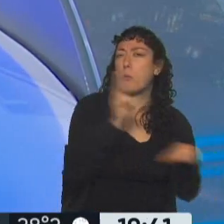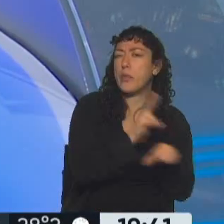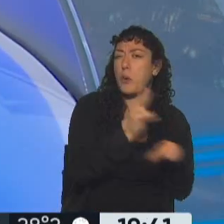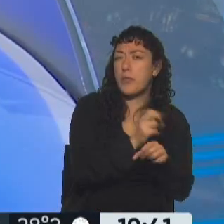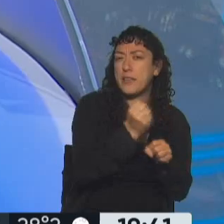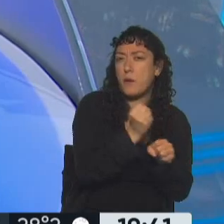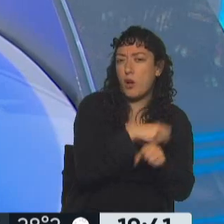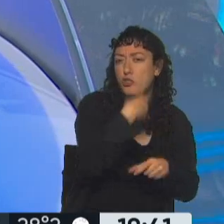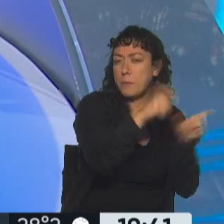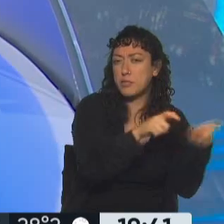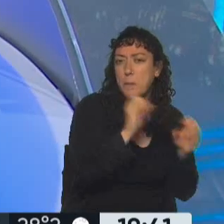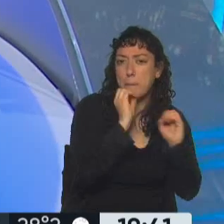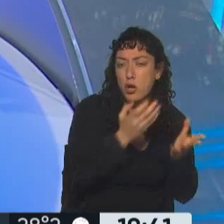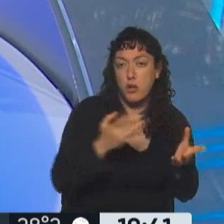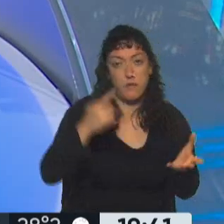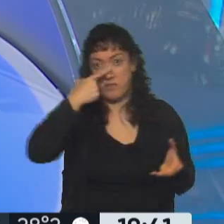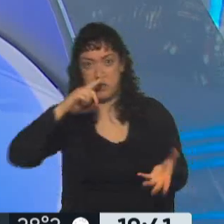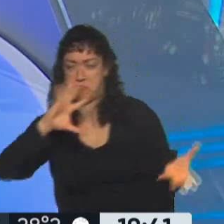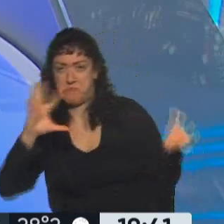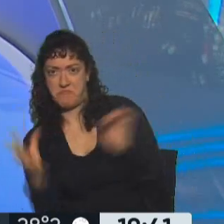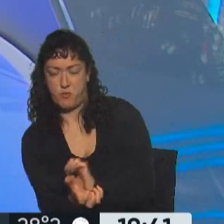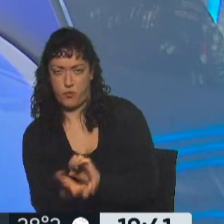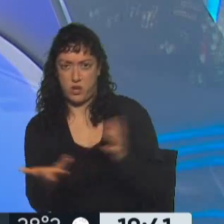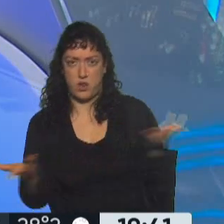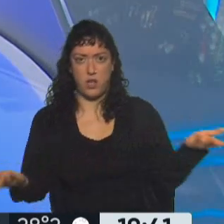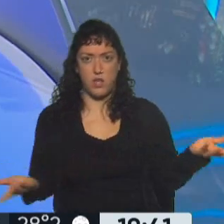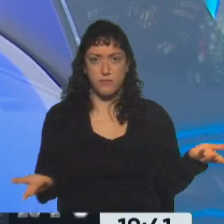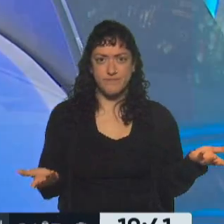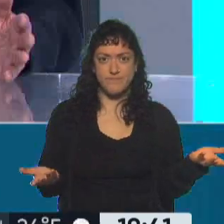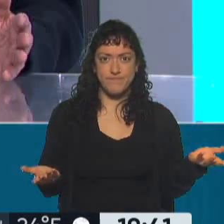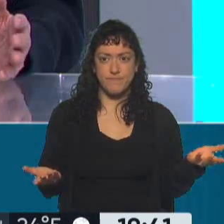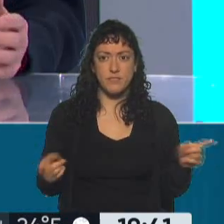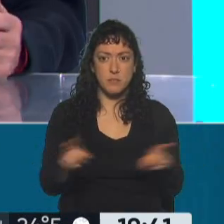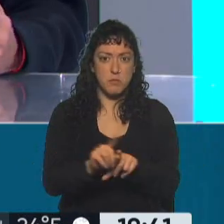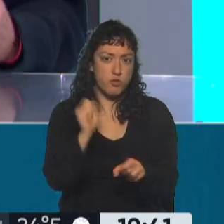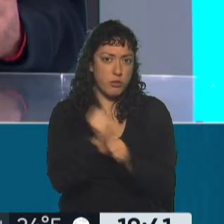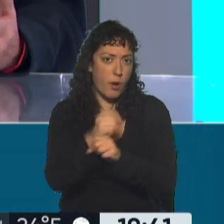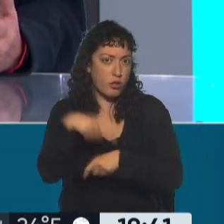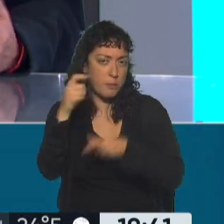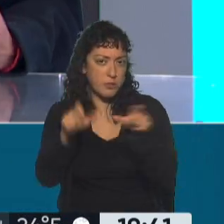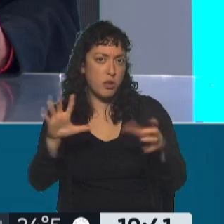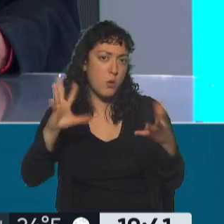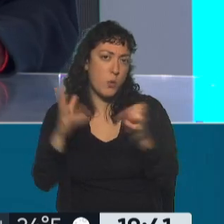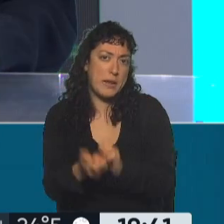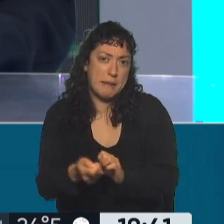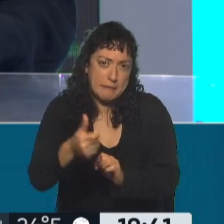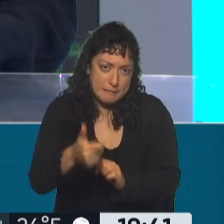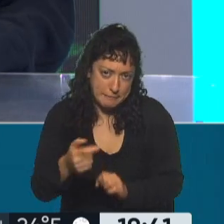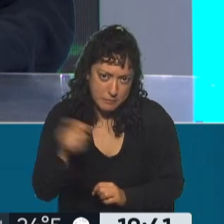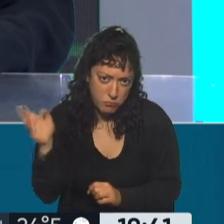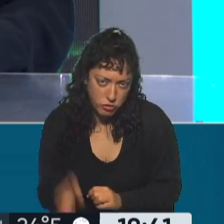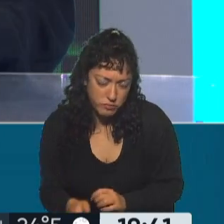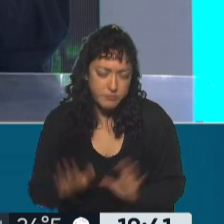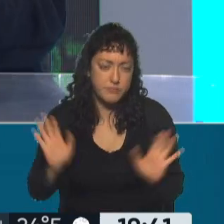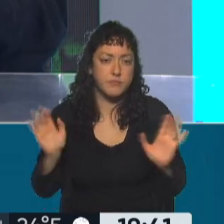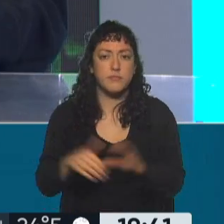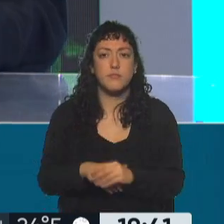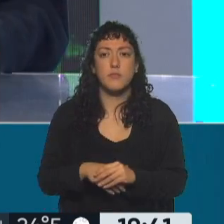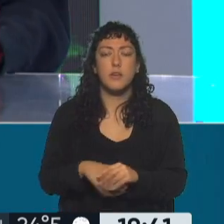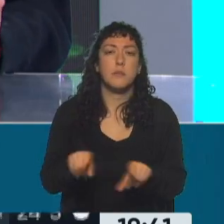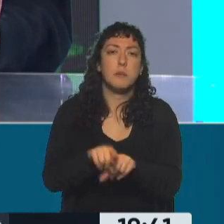cuando uno tiene que tomar decisiones, tiene que gestionar, lleva a esa forma razonar y